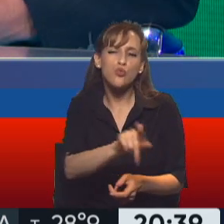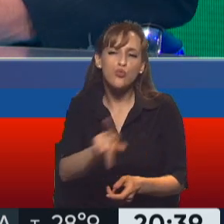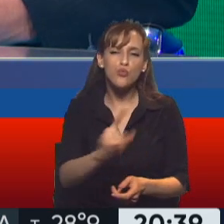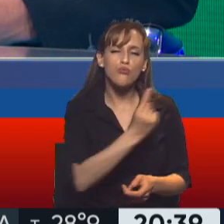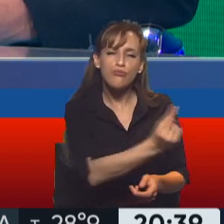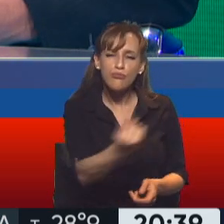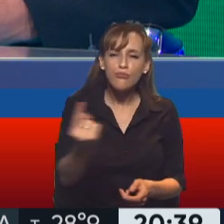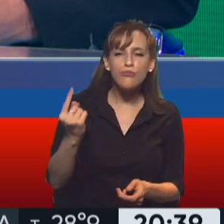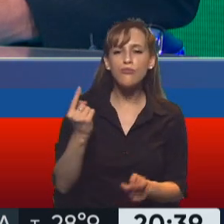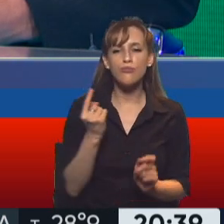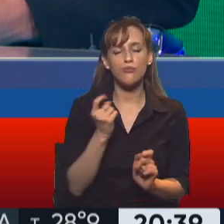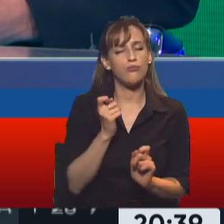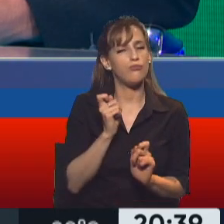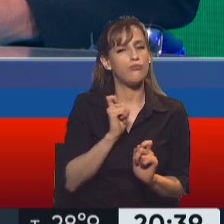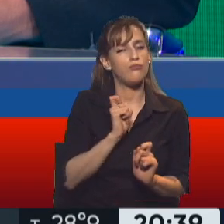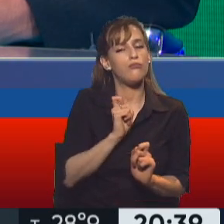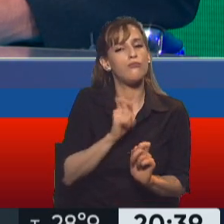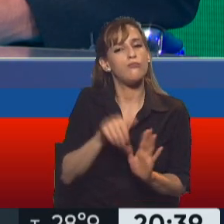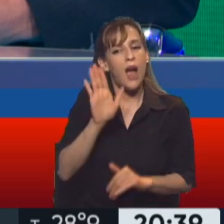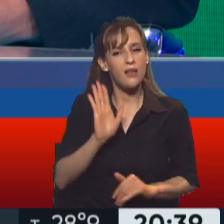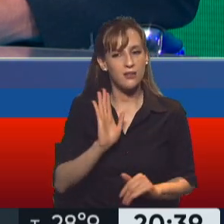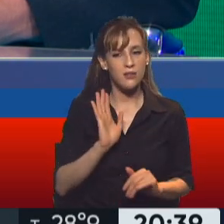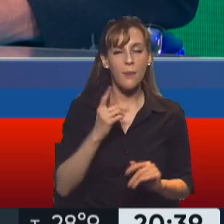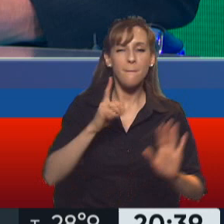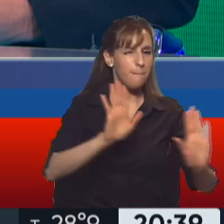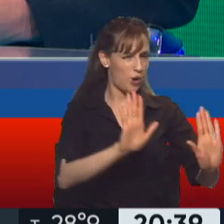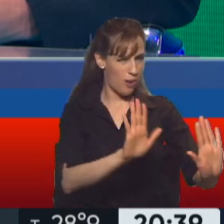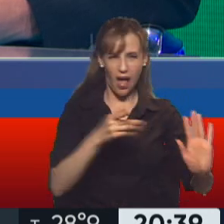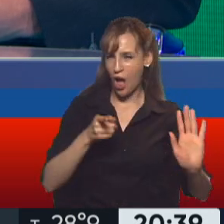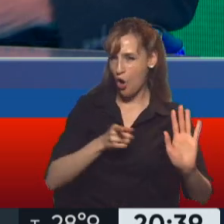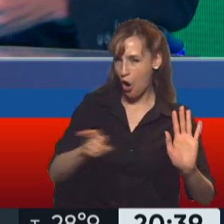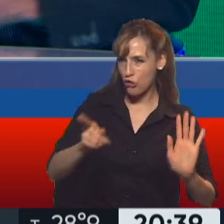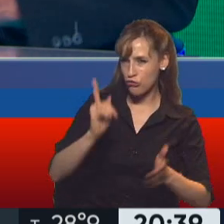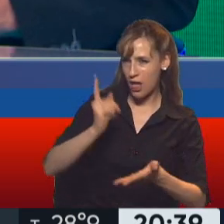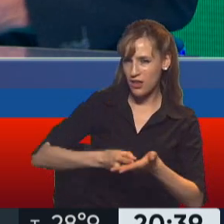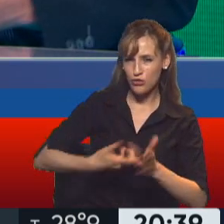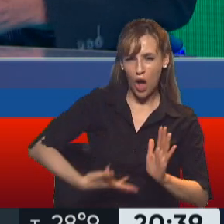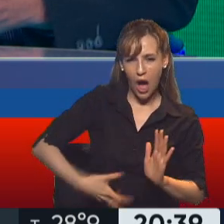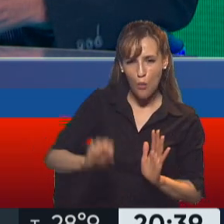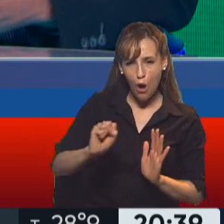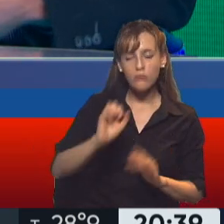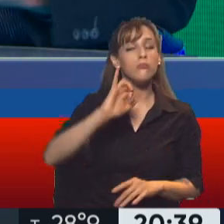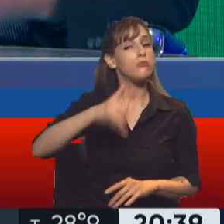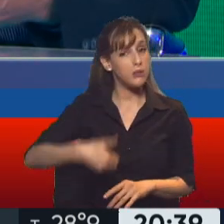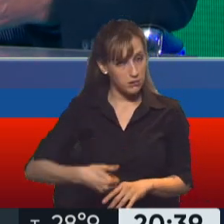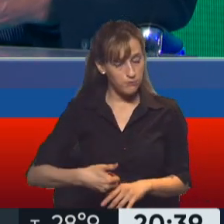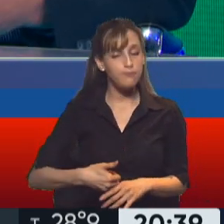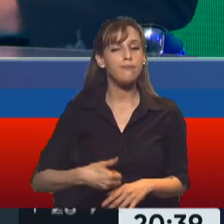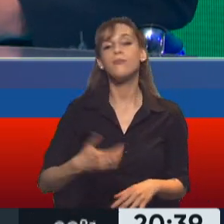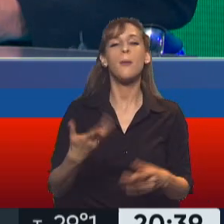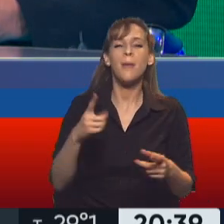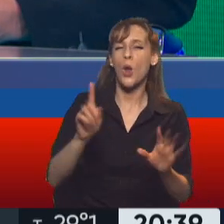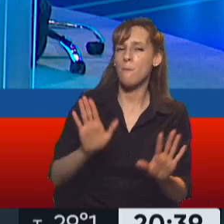individual como el punto central de están su, en contra de el su aborto. Concepción. Están en contra del aborto, son conservadores en todo lo que es cultural. ¿Se puede ser